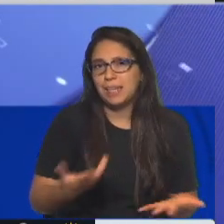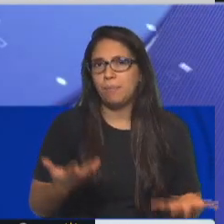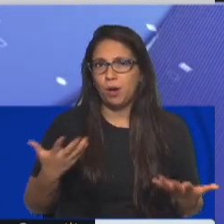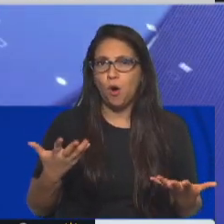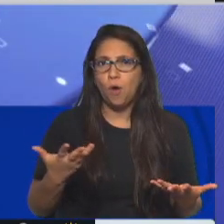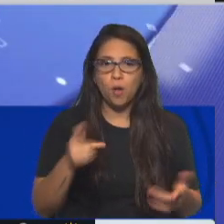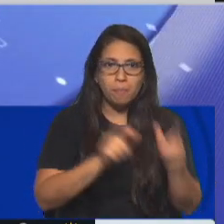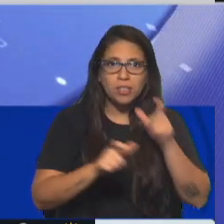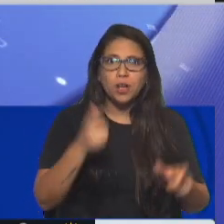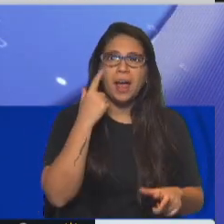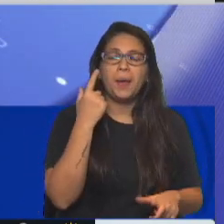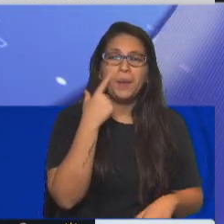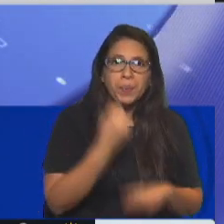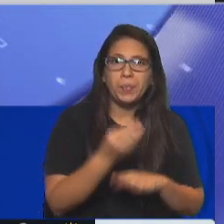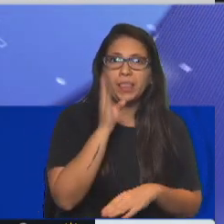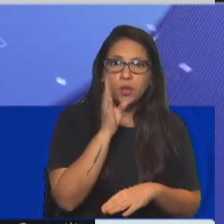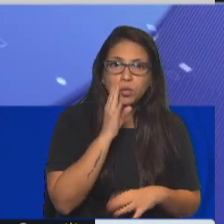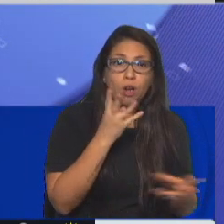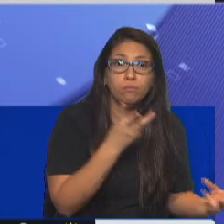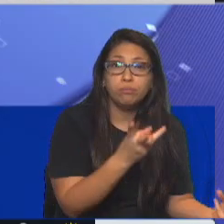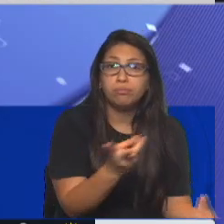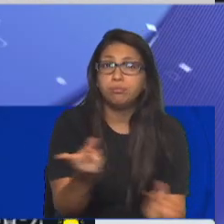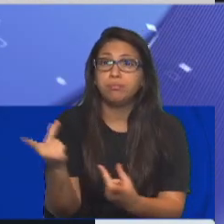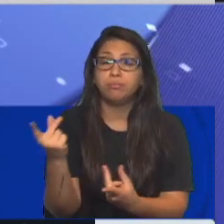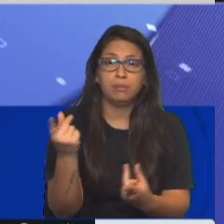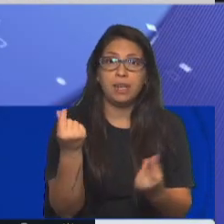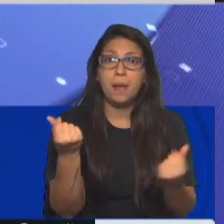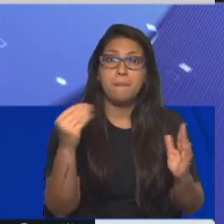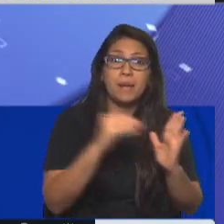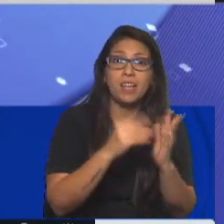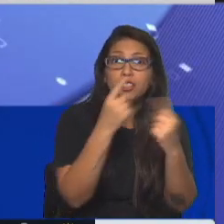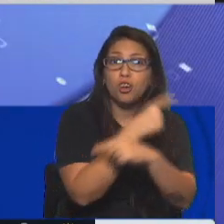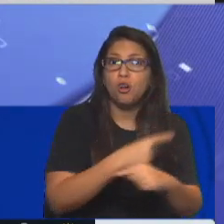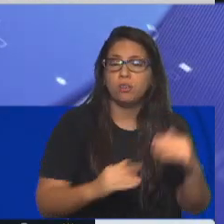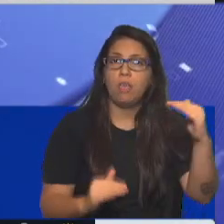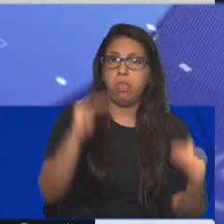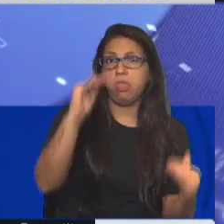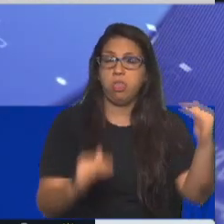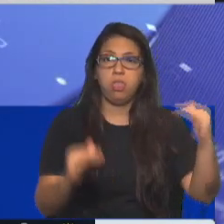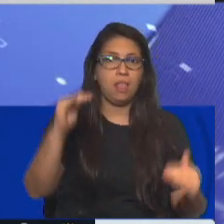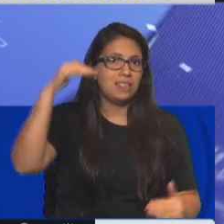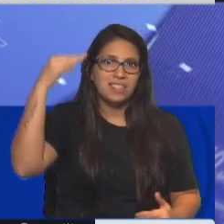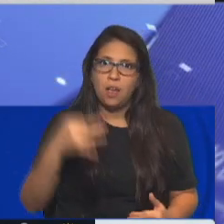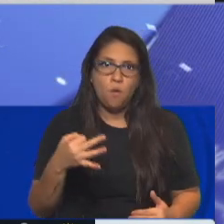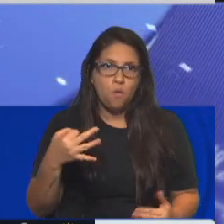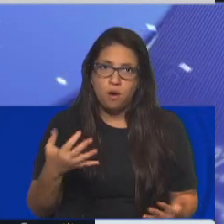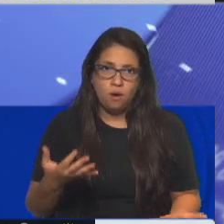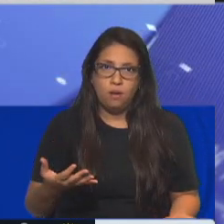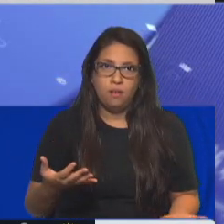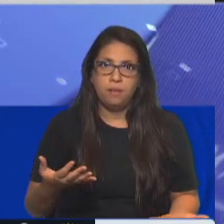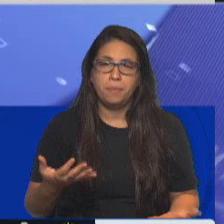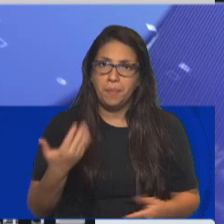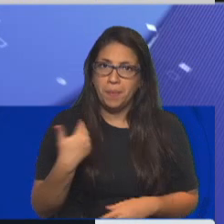el consumo interno, va a afectar eventualmente los precios en diferentes niveles. Y además creo que hay